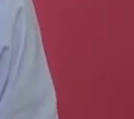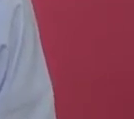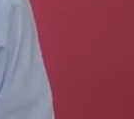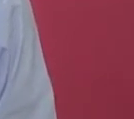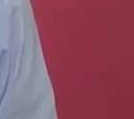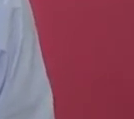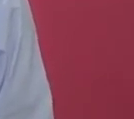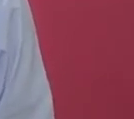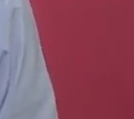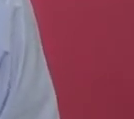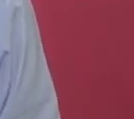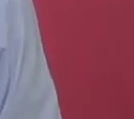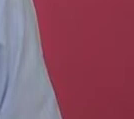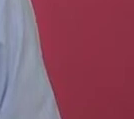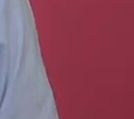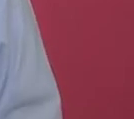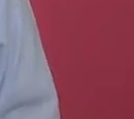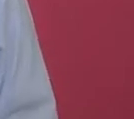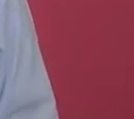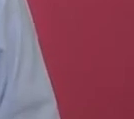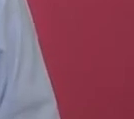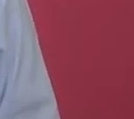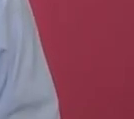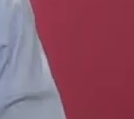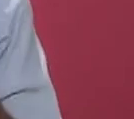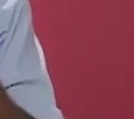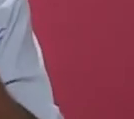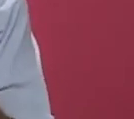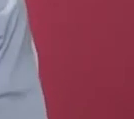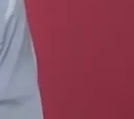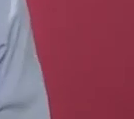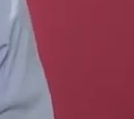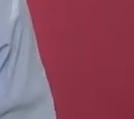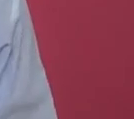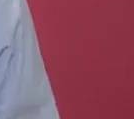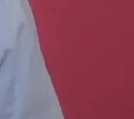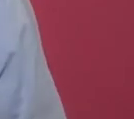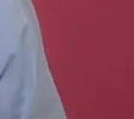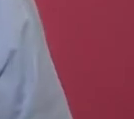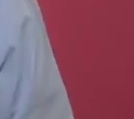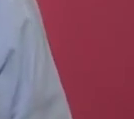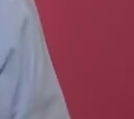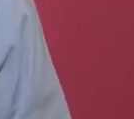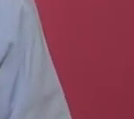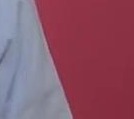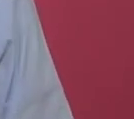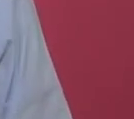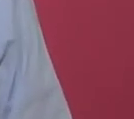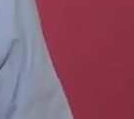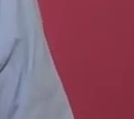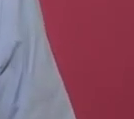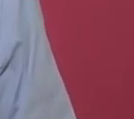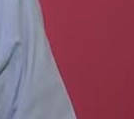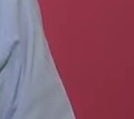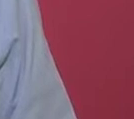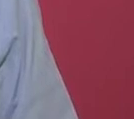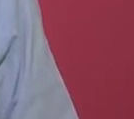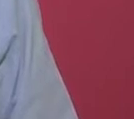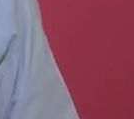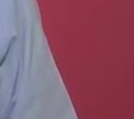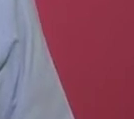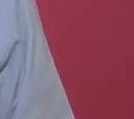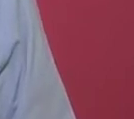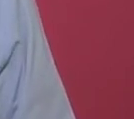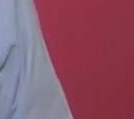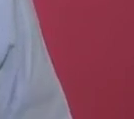presentar, ¿verdad?, en esta vida, seremos salvos. Si guapiamos, como dice, si guapiamos en el